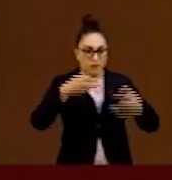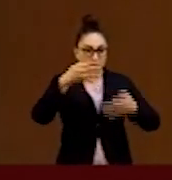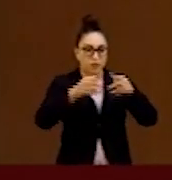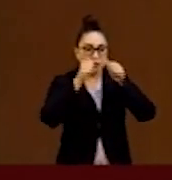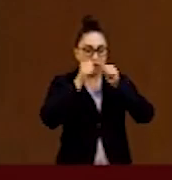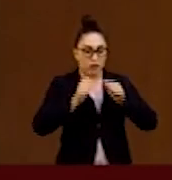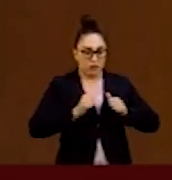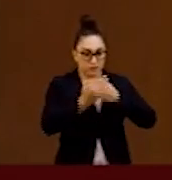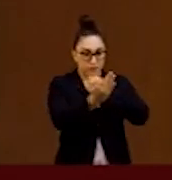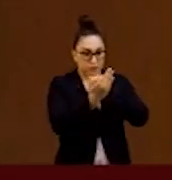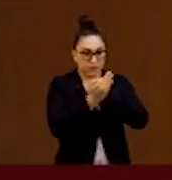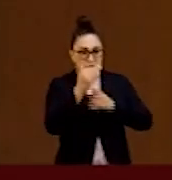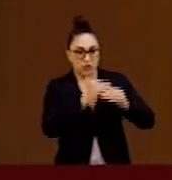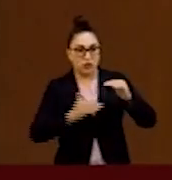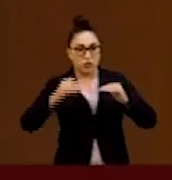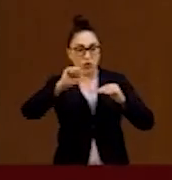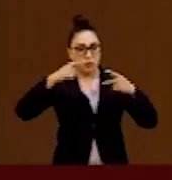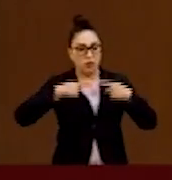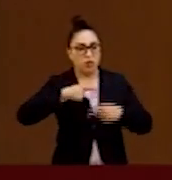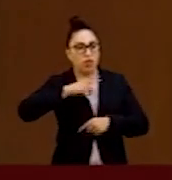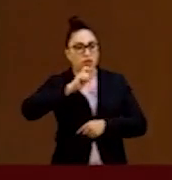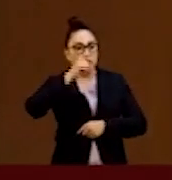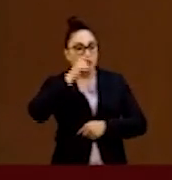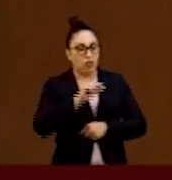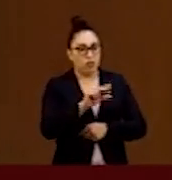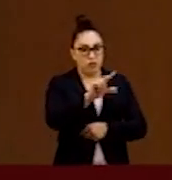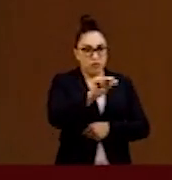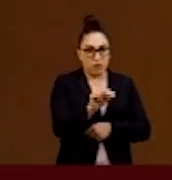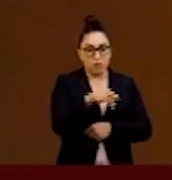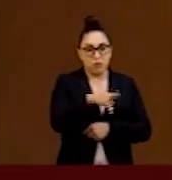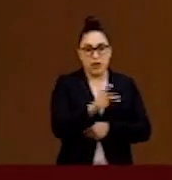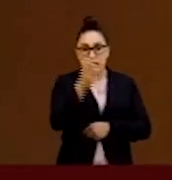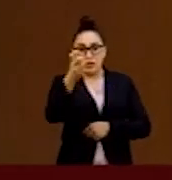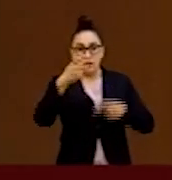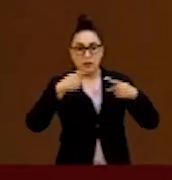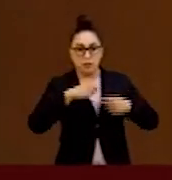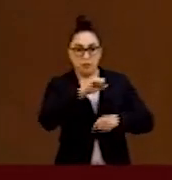lo proteja del arbitrario, pero sobre todo que ese arbitrario no sea el propio juzgador.